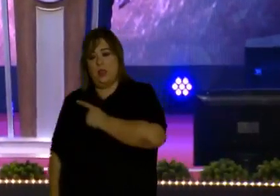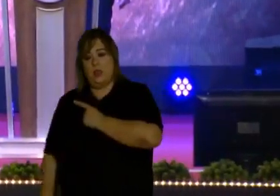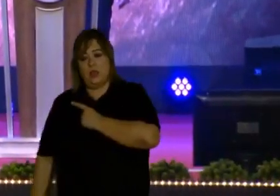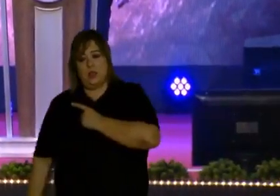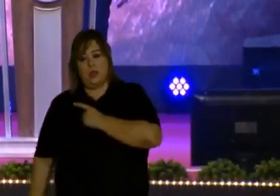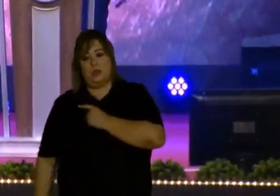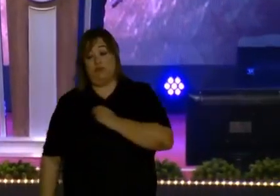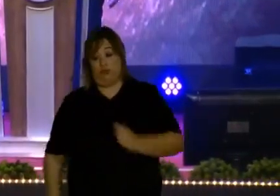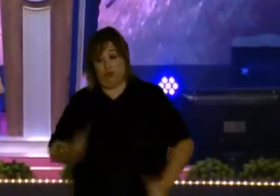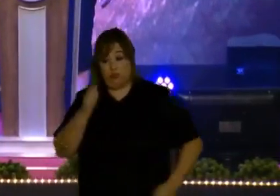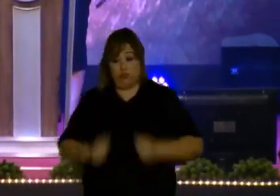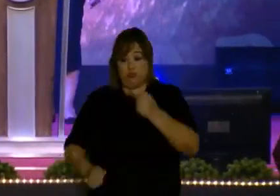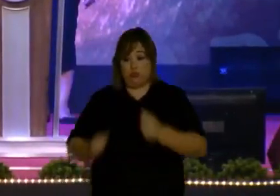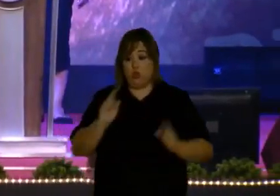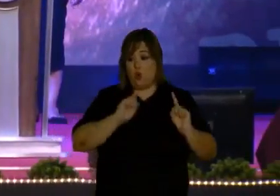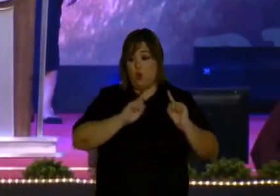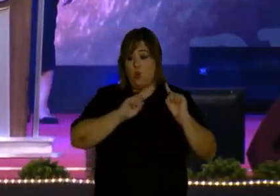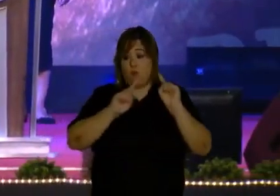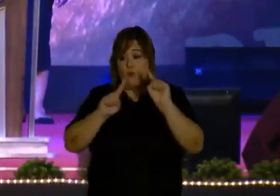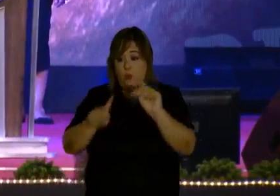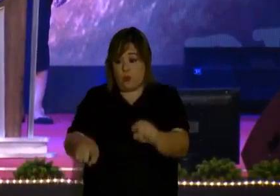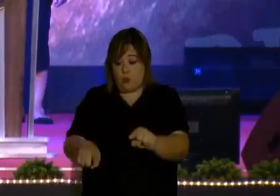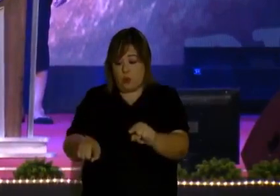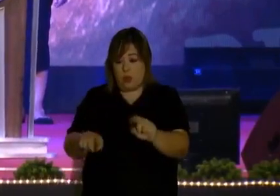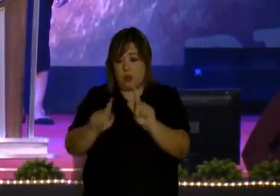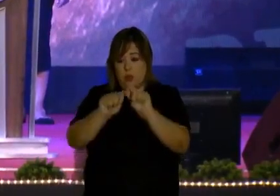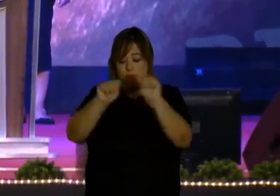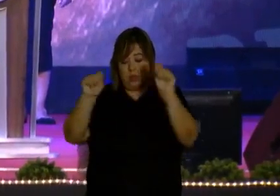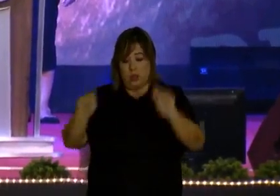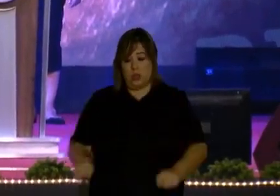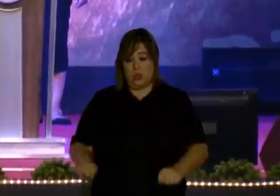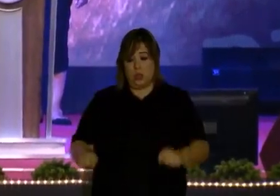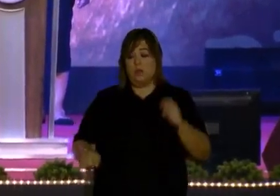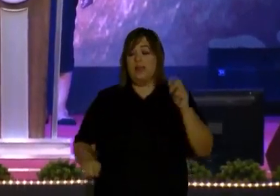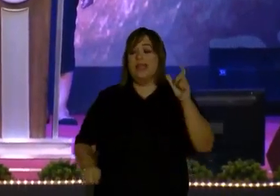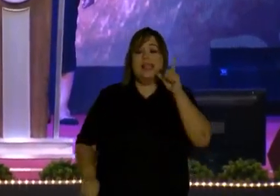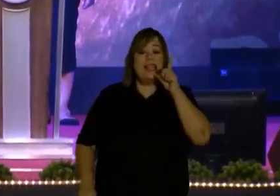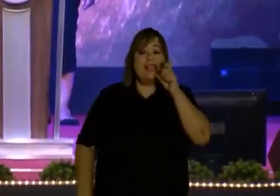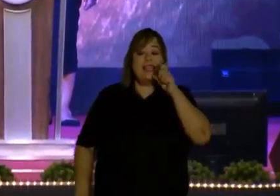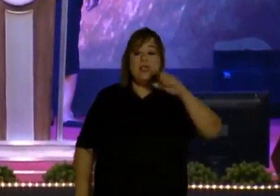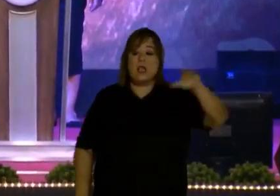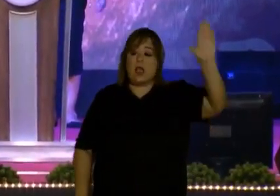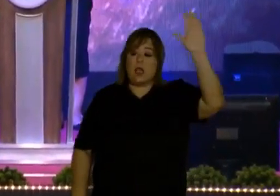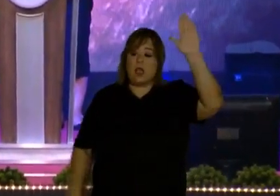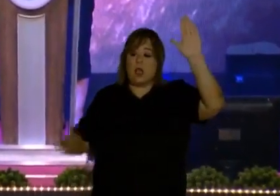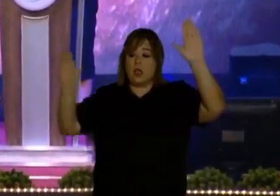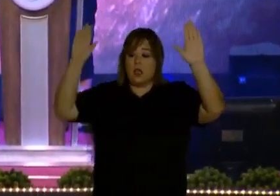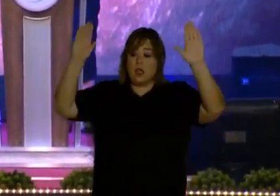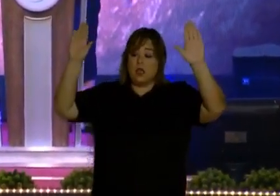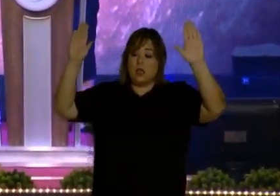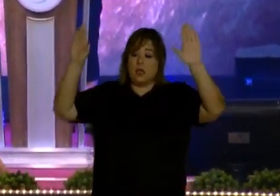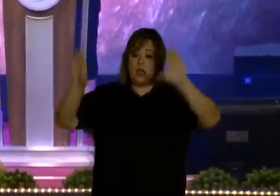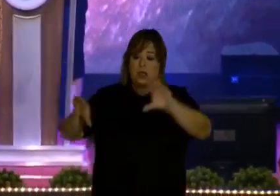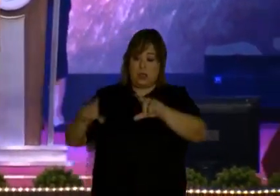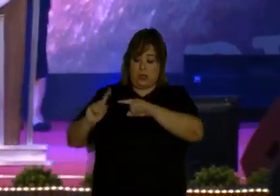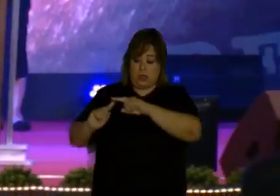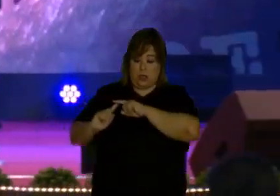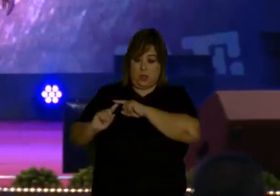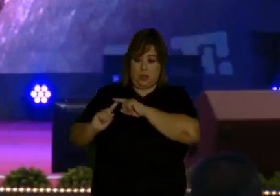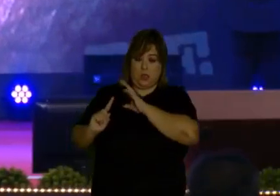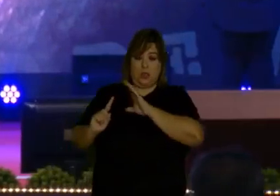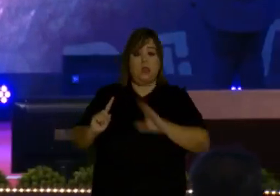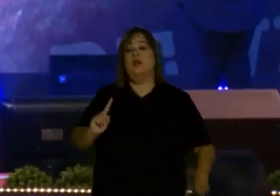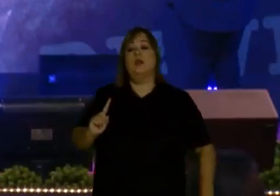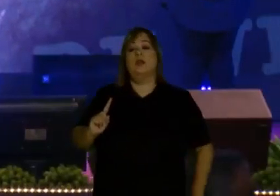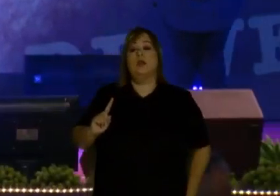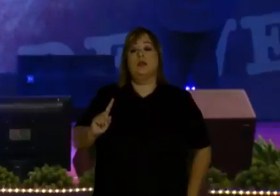ya salía corriendo. No paso porque ya estoy aquí. Pero levante su manita si hay alguna vida para Cristo. Este es el día que hizo el Señor. Dios te bendiga, mi